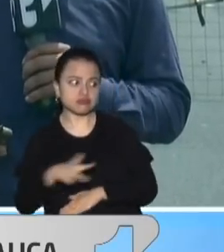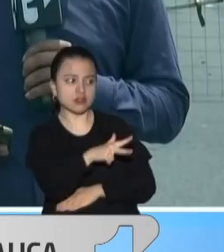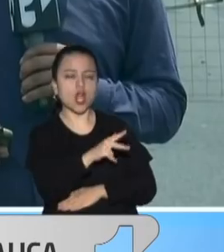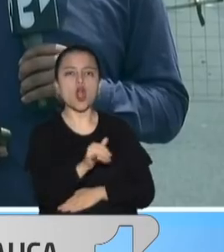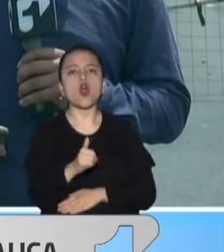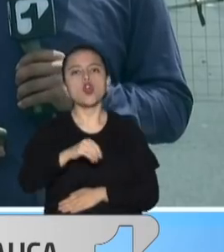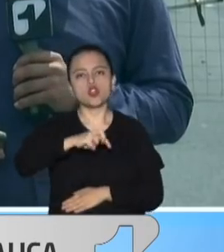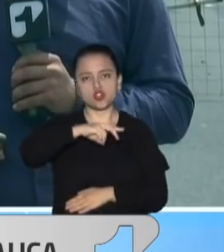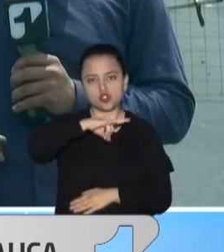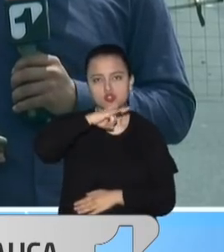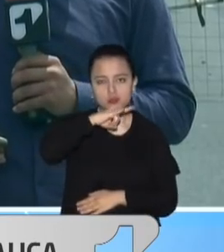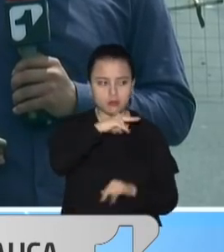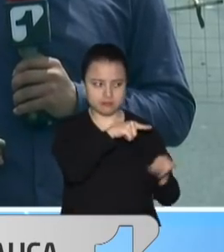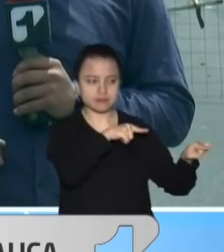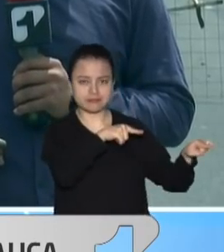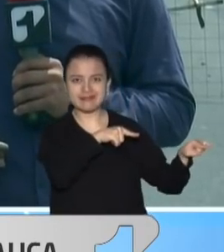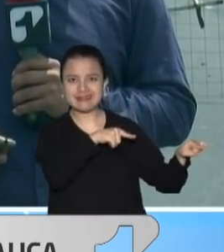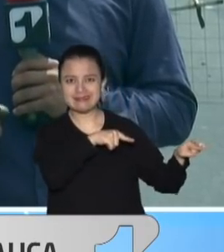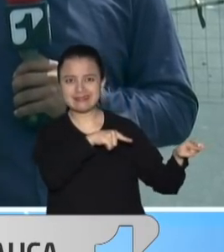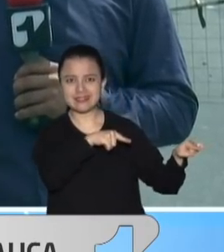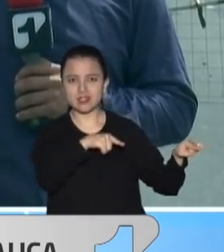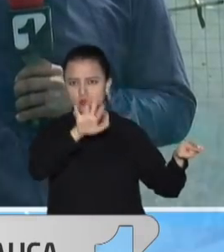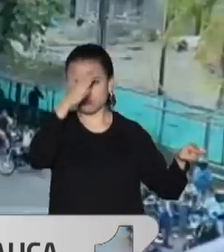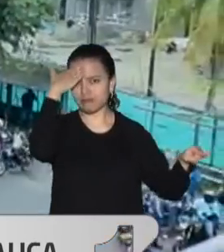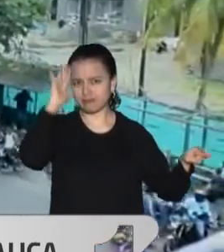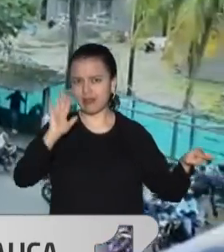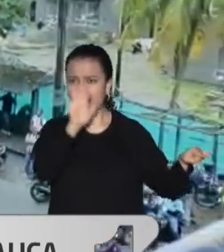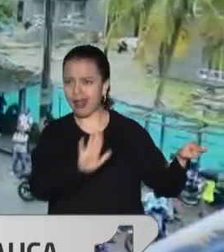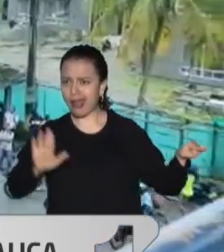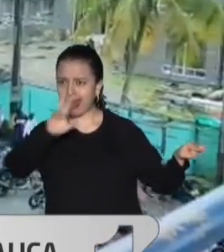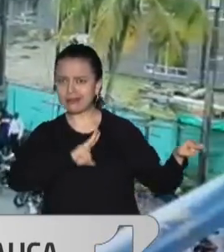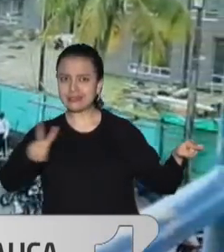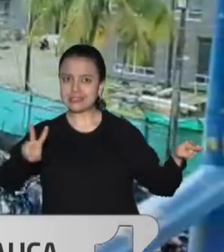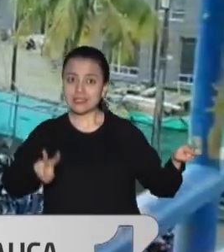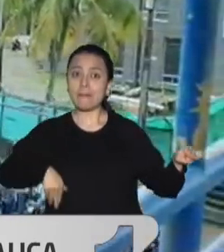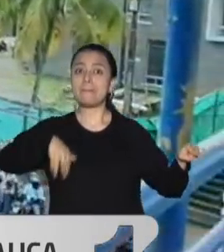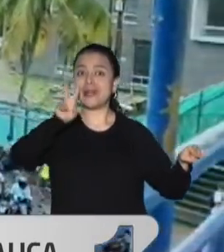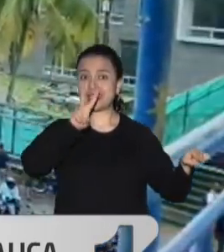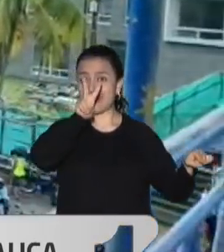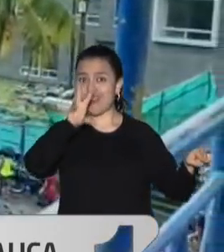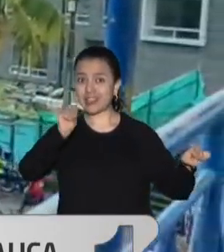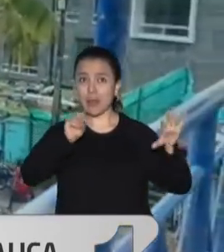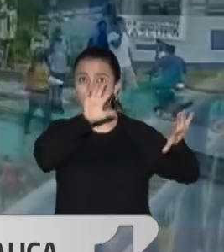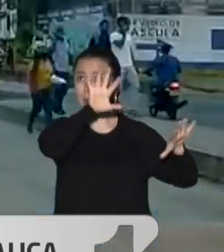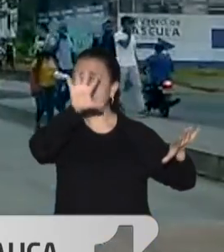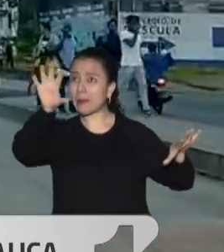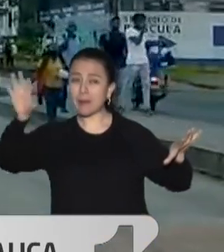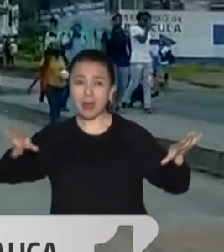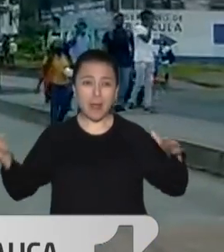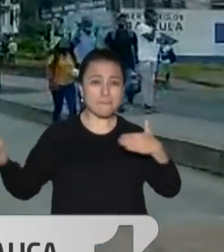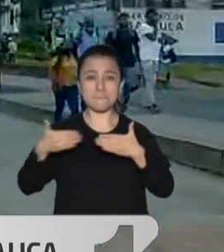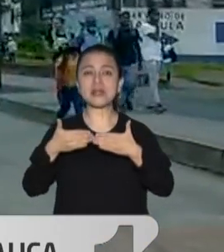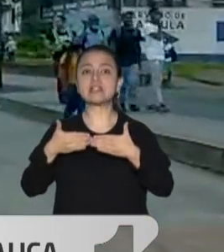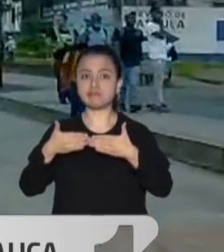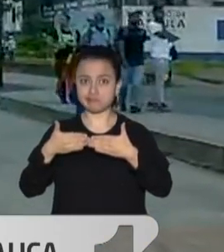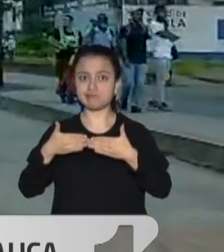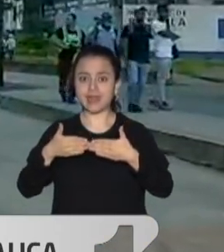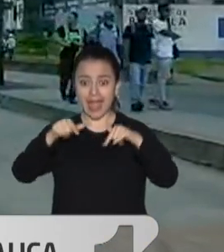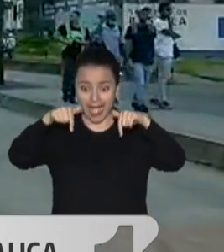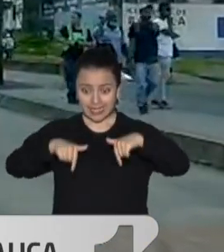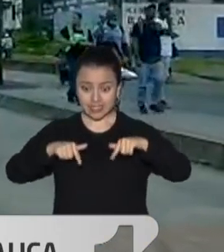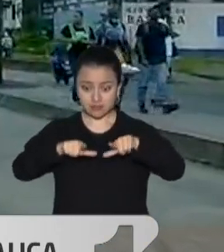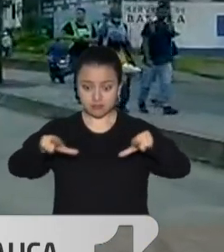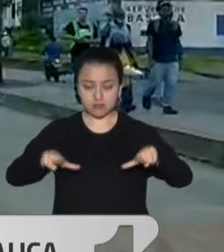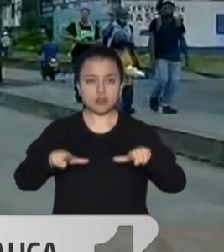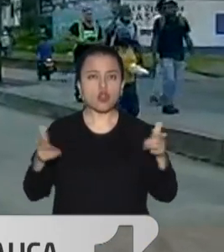corredor vial del departamento del Valle del Cauca. Como usted lo dice, hay más de 20 puntos en todo el departamento del Valle del Cauca. Aquí en Cali están